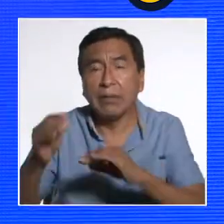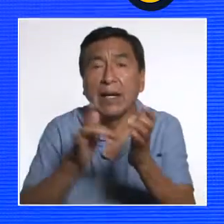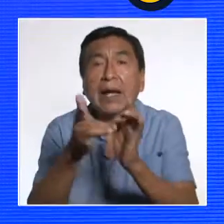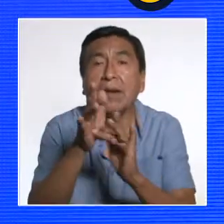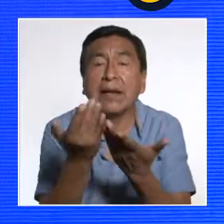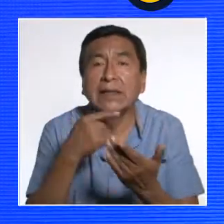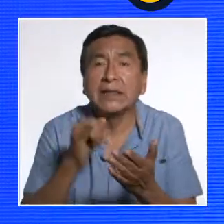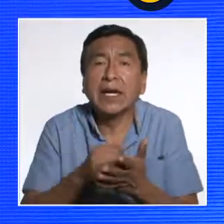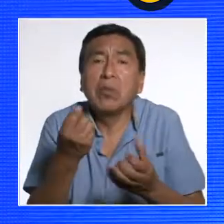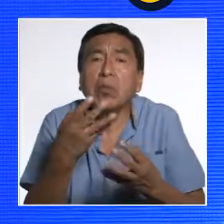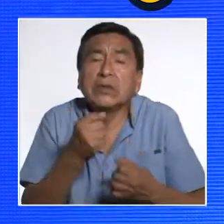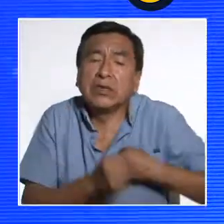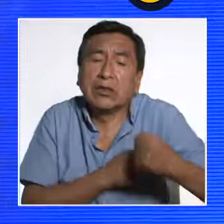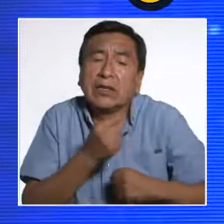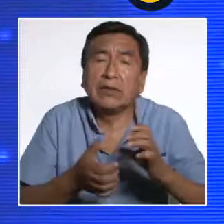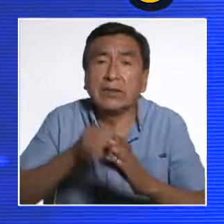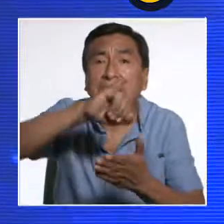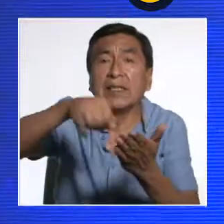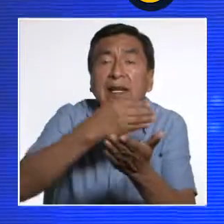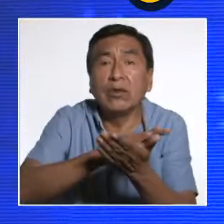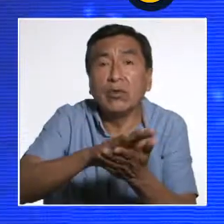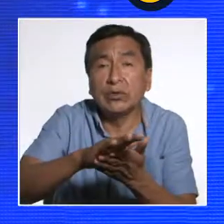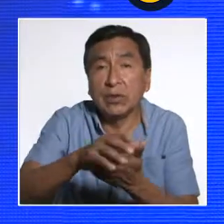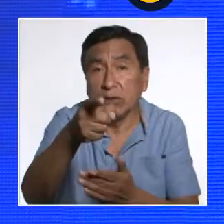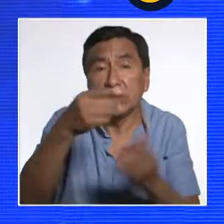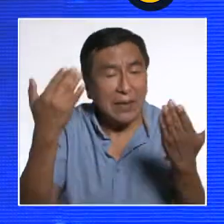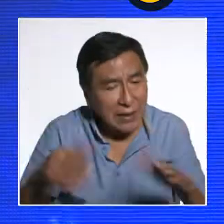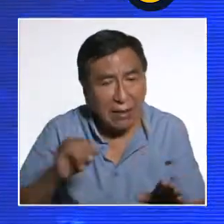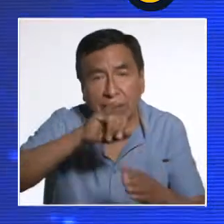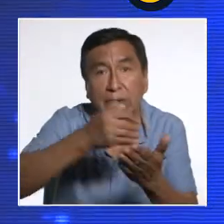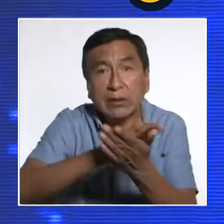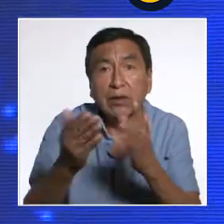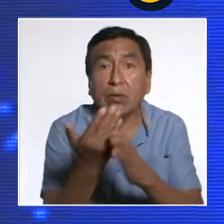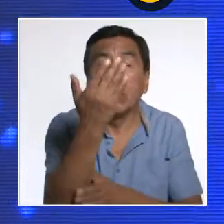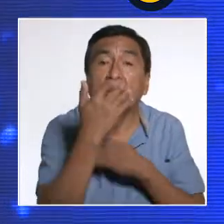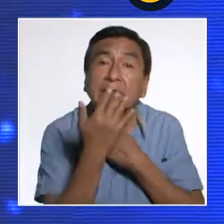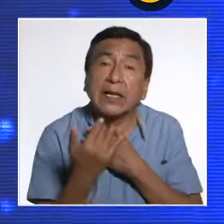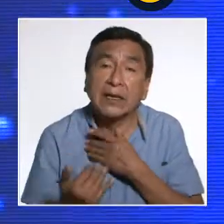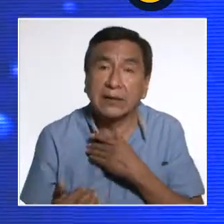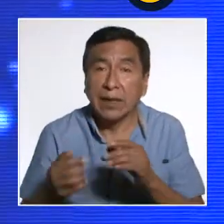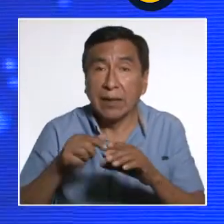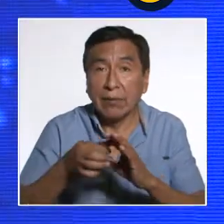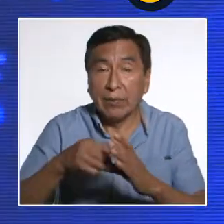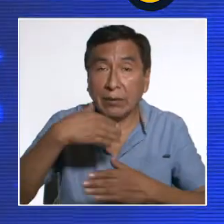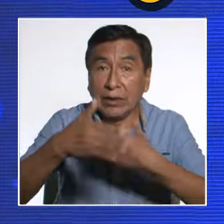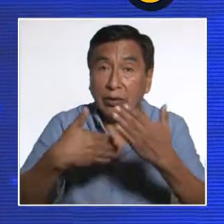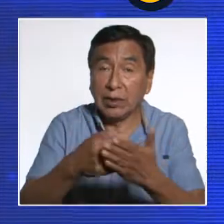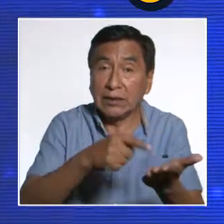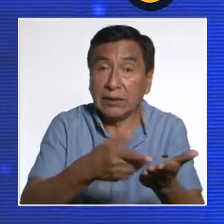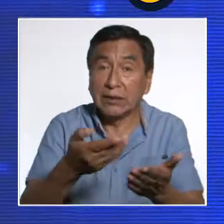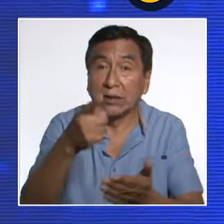muchas son las aflicciones del justo y usted ya fue justificado por la sangre, pero de todos ellos lo socorrerá Jehová.